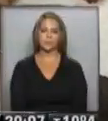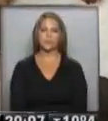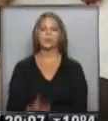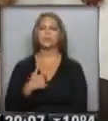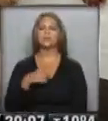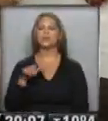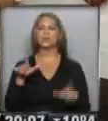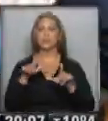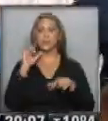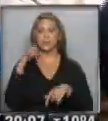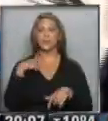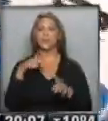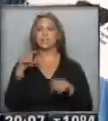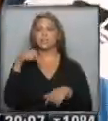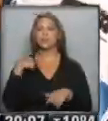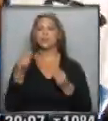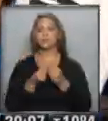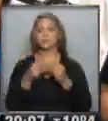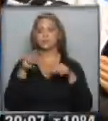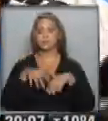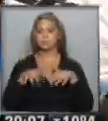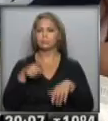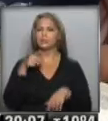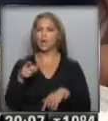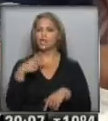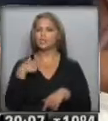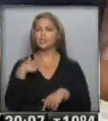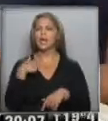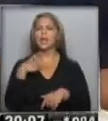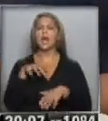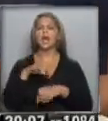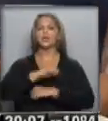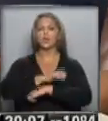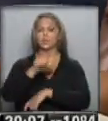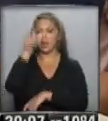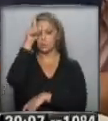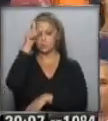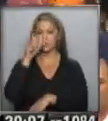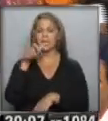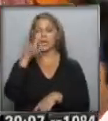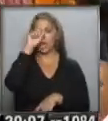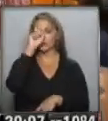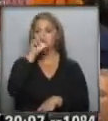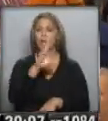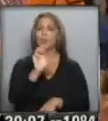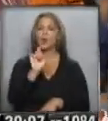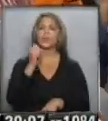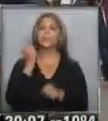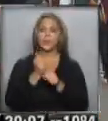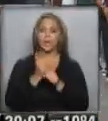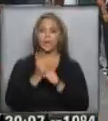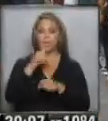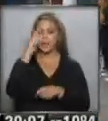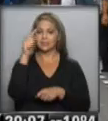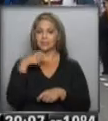Esta edición de Visión 7 Central, masiva marcha contra la represión de la Metropolitana en el Hospital Borda. Trabajadores del Estado,